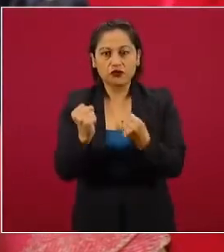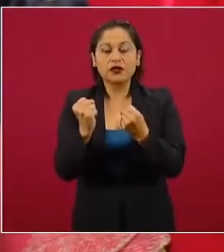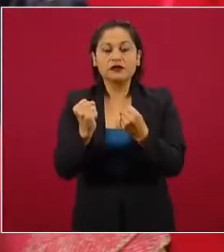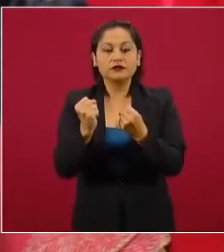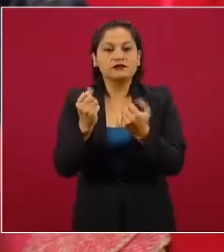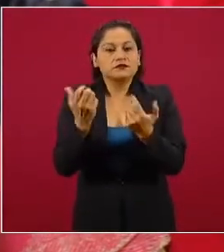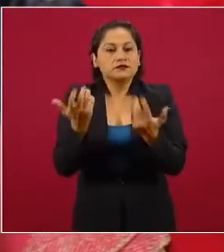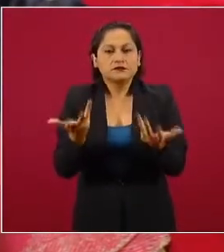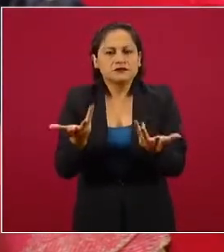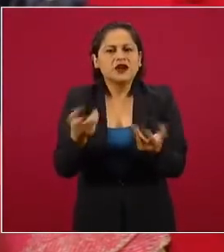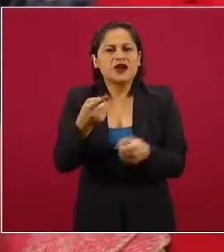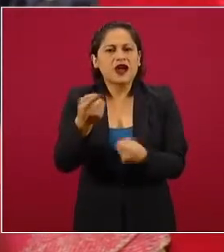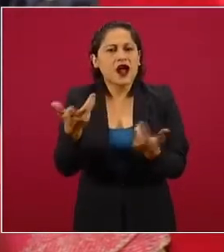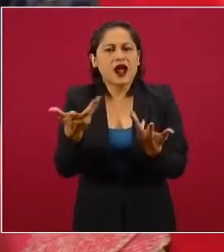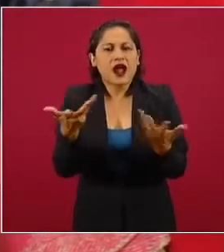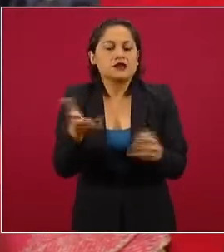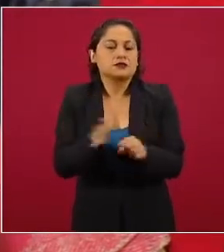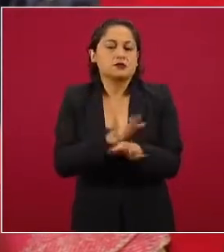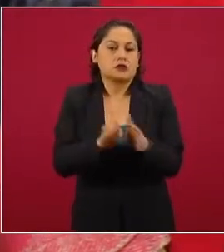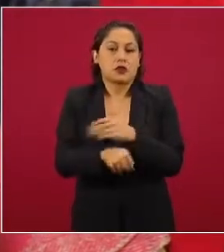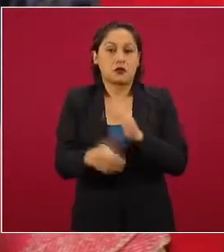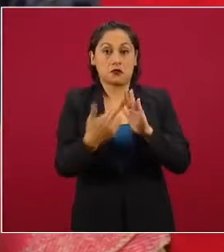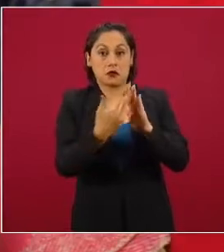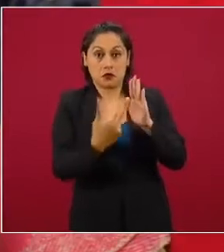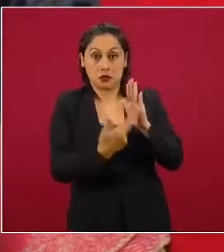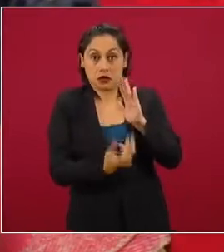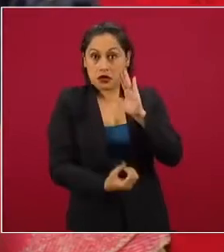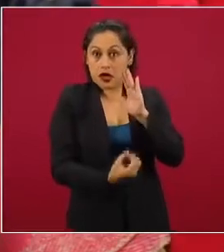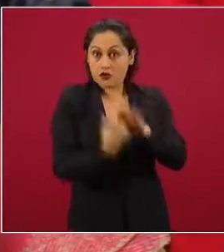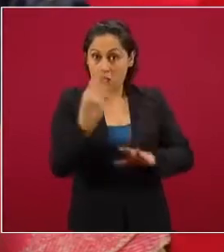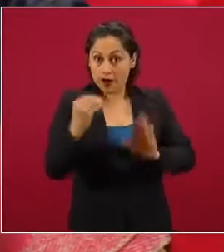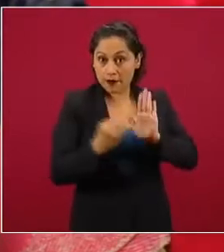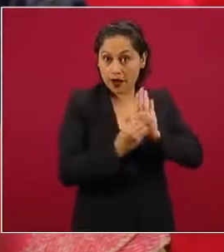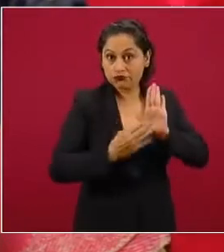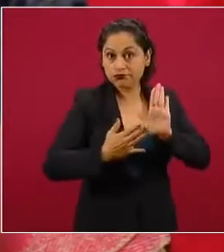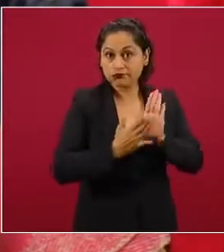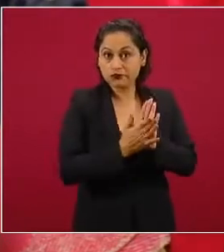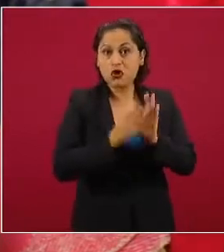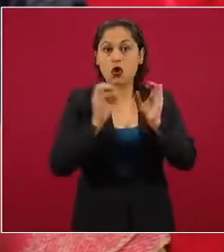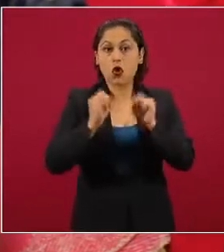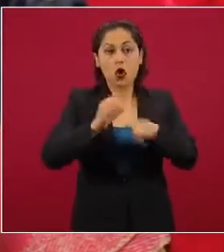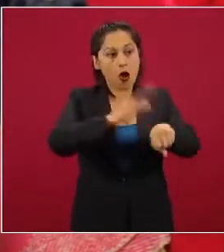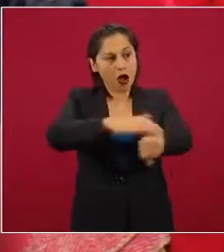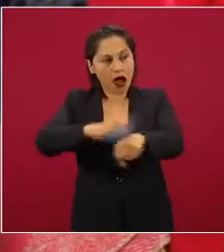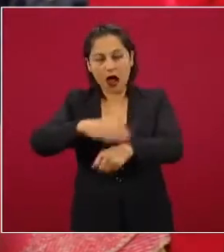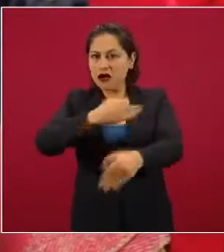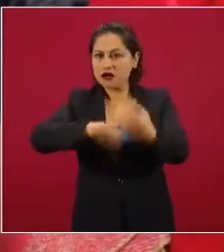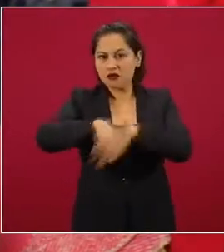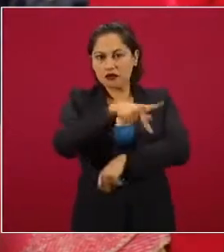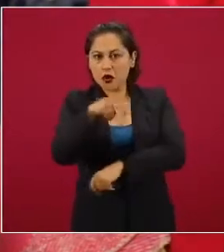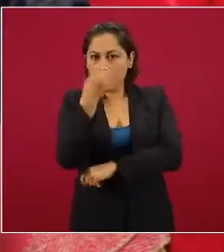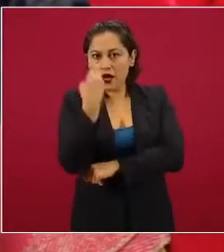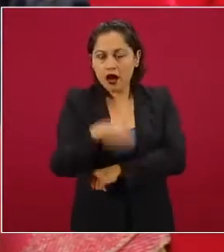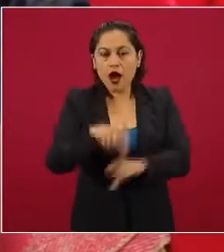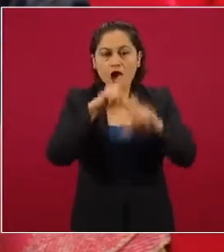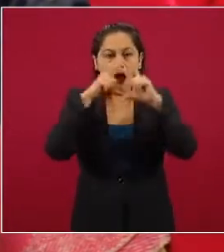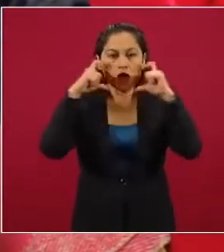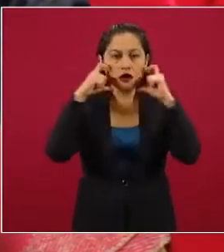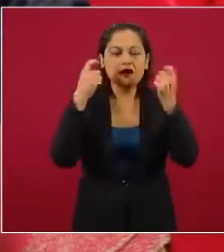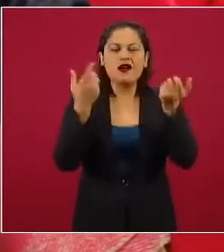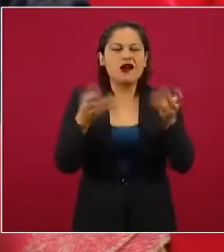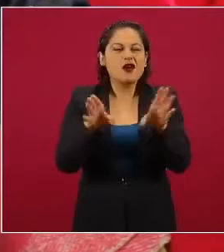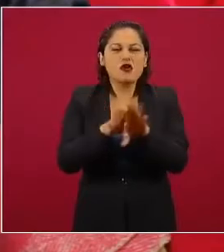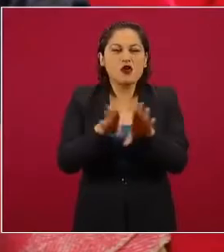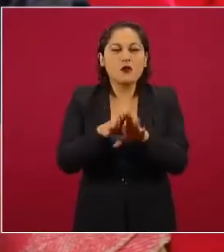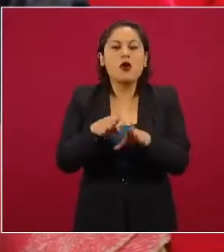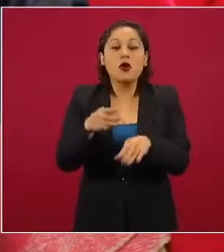medidas higiénicas, generalizar el uso del cubrebocas, en fin, ¿qué se podría hacer para no llegar a parar la